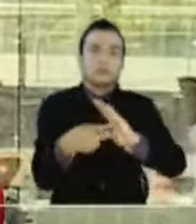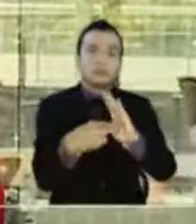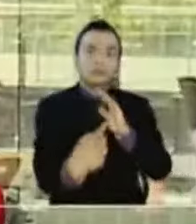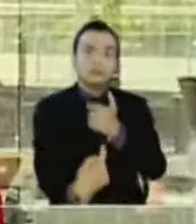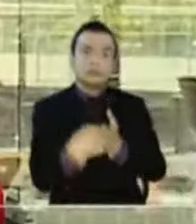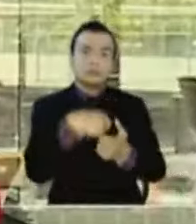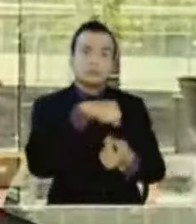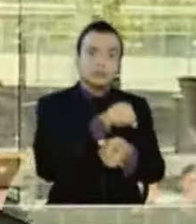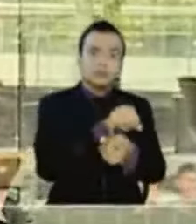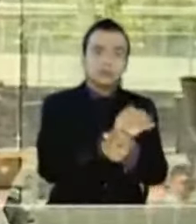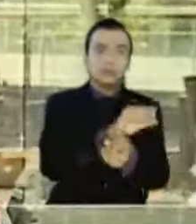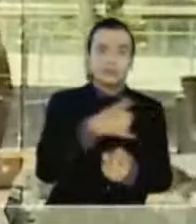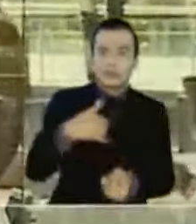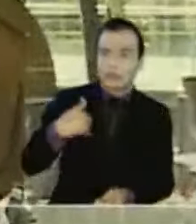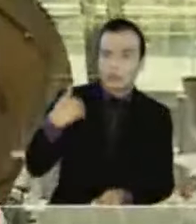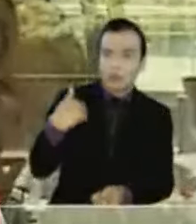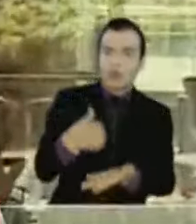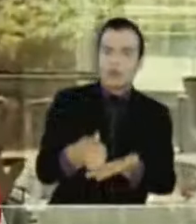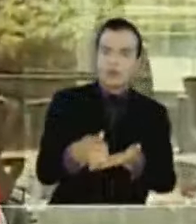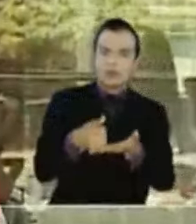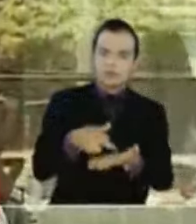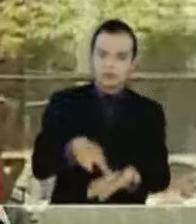muy superior a simplemente